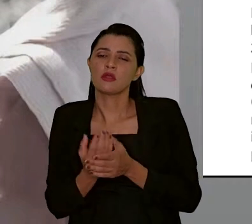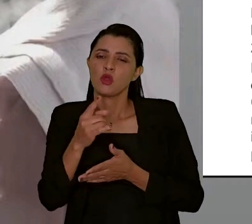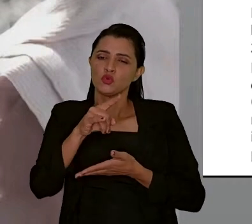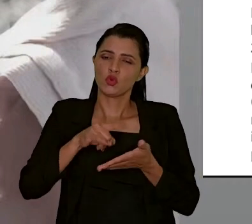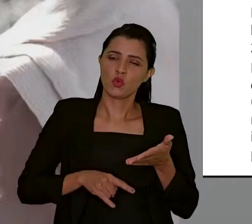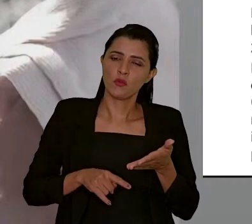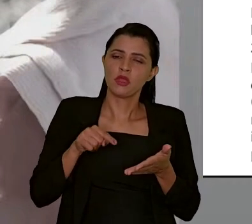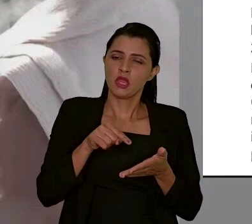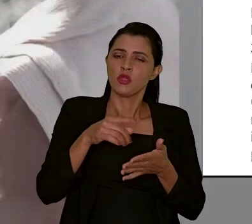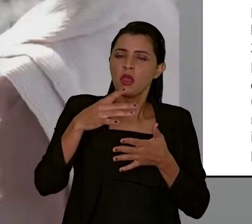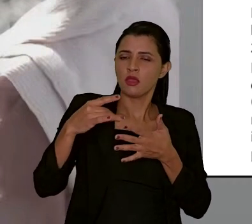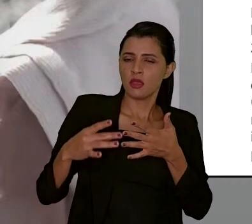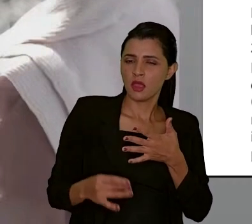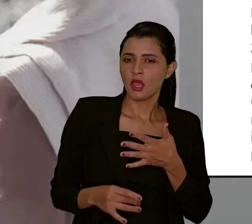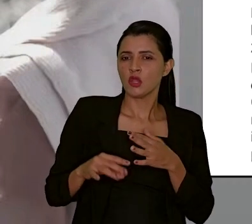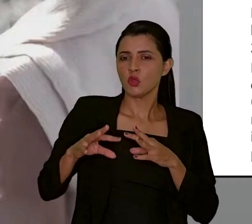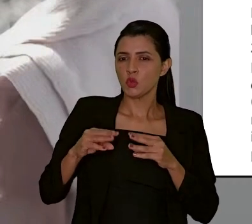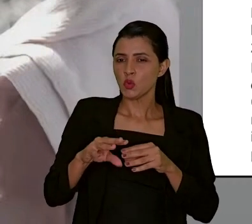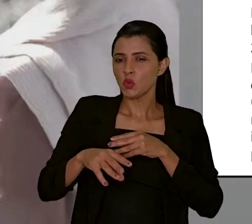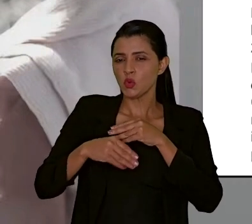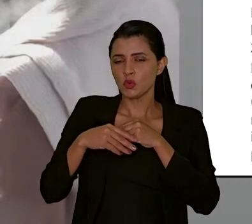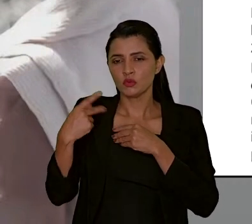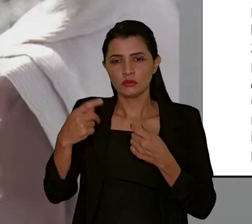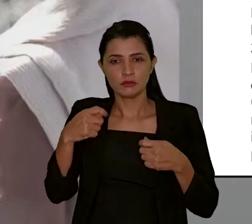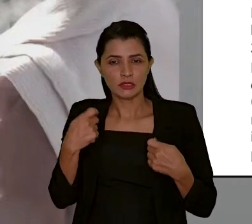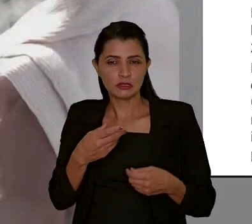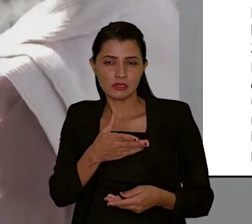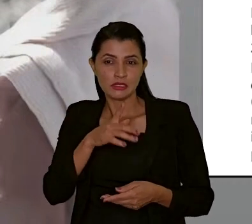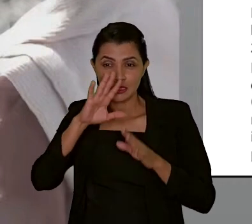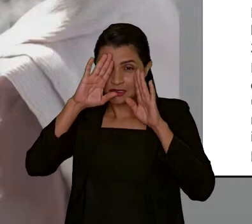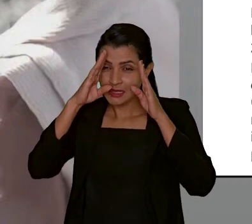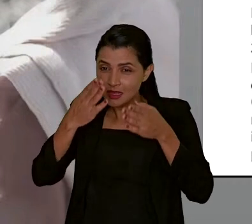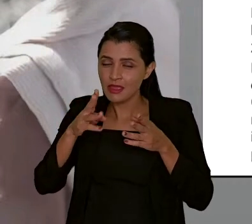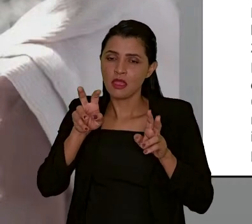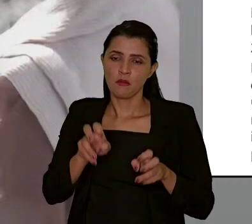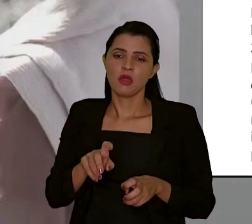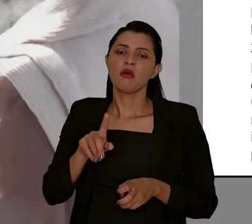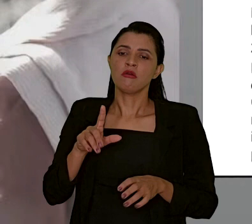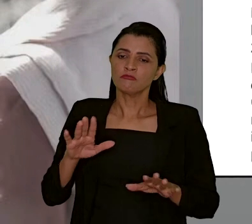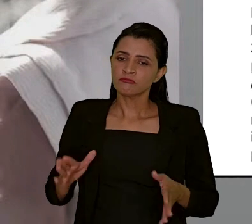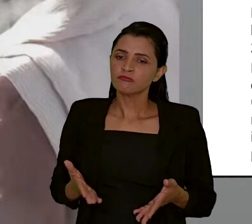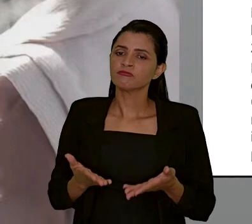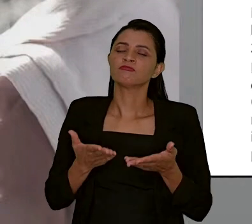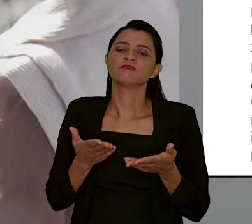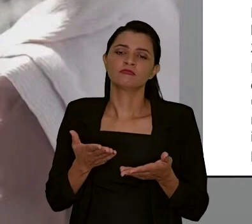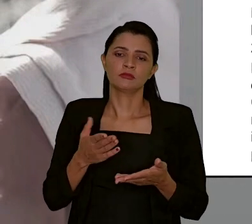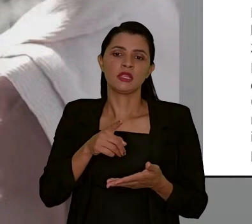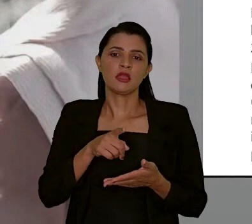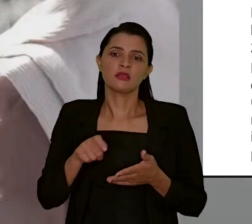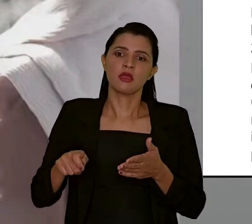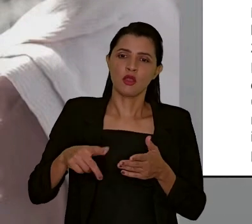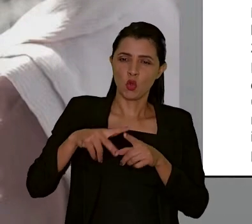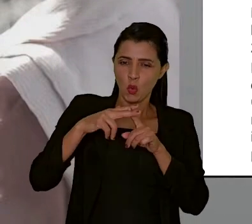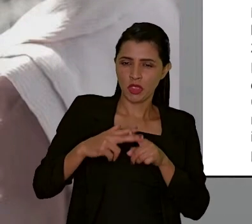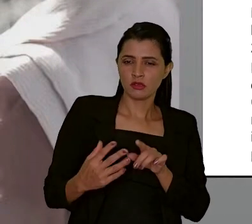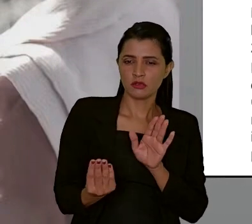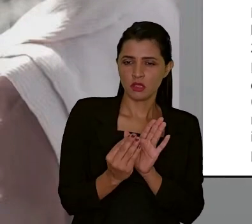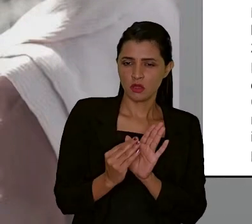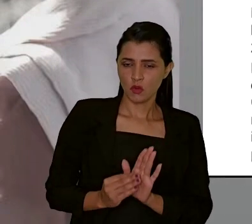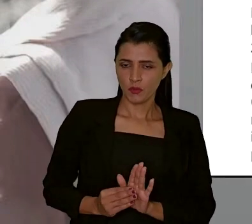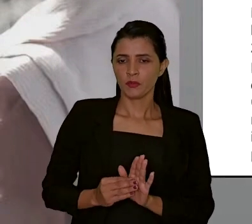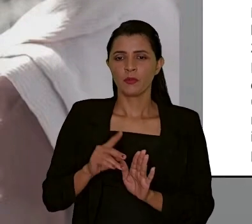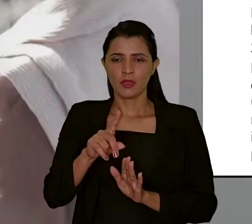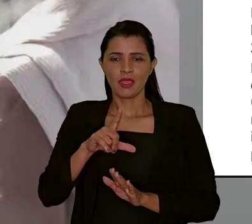documento y poder presentarlo a la autoridad central y impulsar esta ratificación. En cuanto